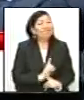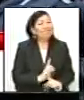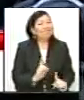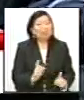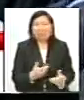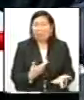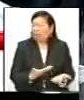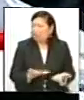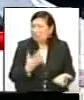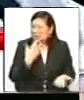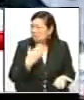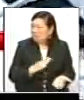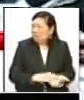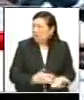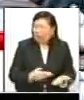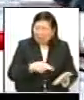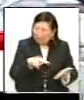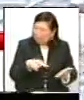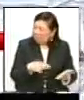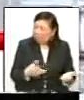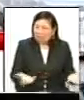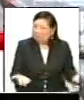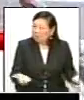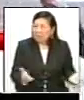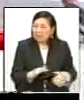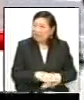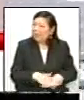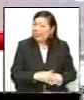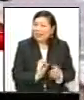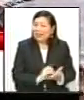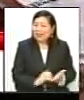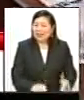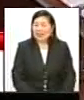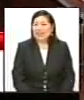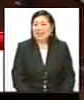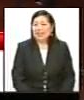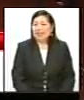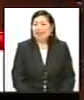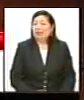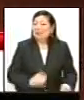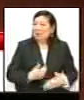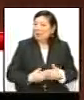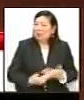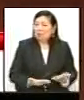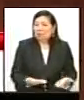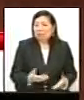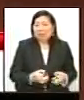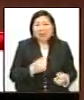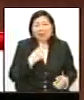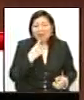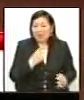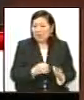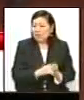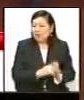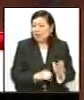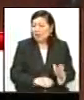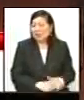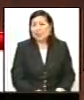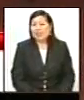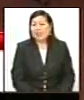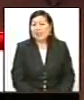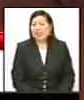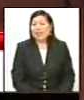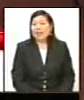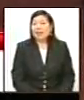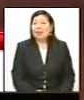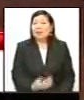no tiene ningún sentido. O sea, este planteamiento de que siga adelante el proceso de denuncia constitucional. Como